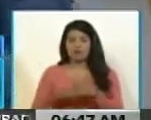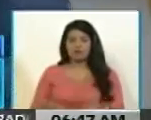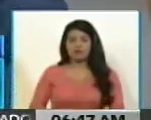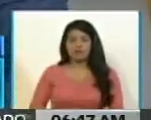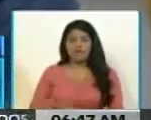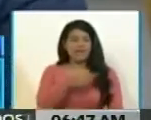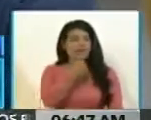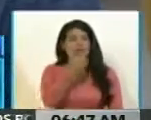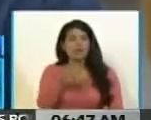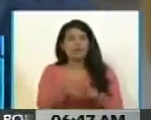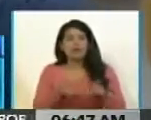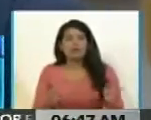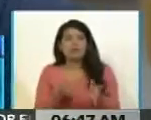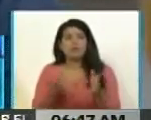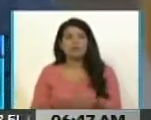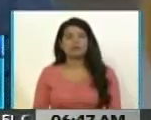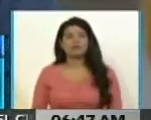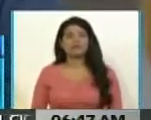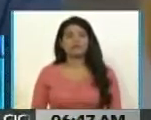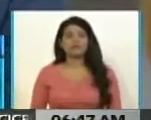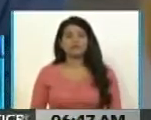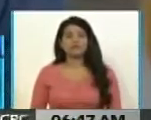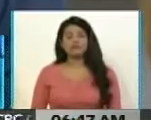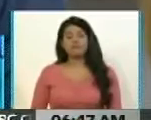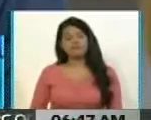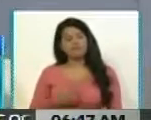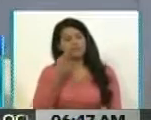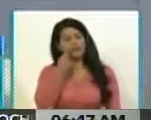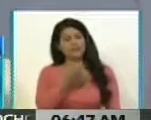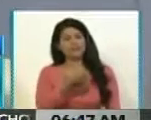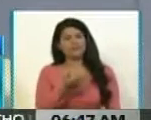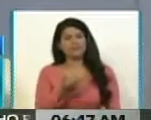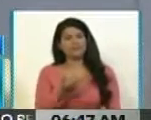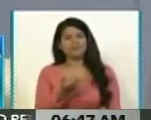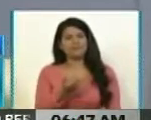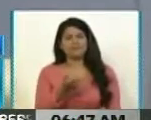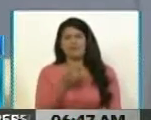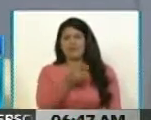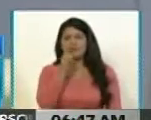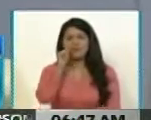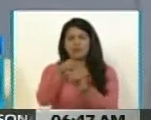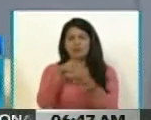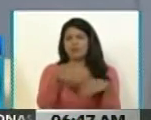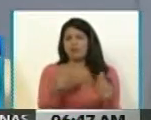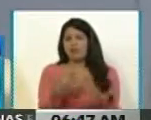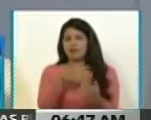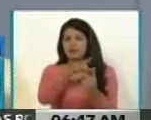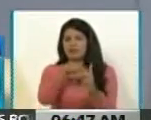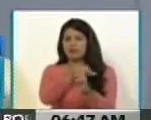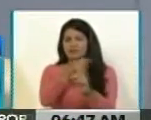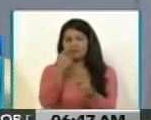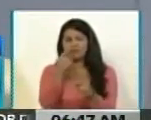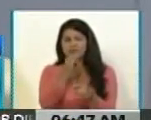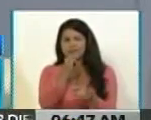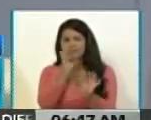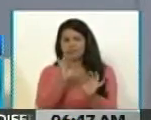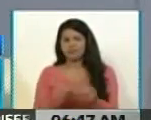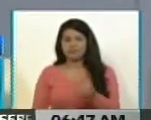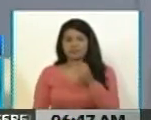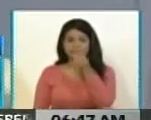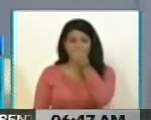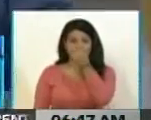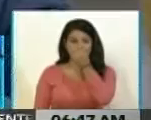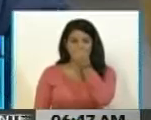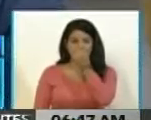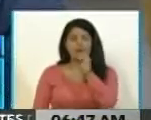promoviéndolo, ¿no? Y entonces ahí tú decías, bueno, ¿cuál es la intención detrás de esta información? La